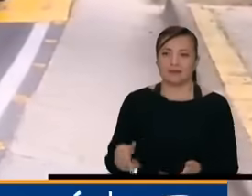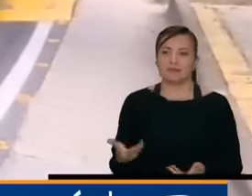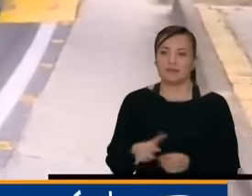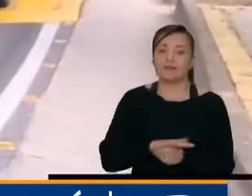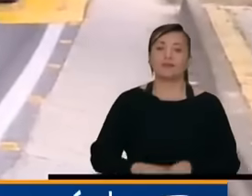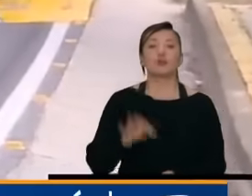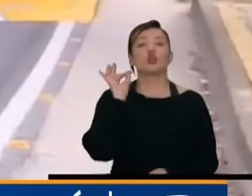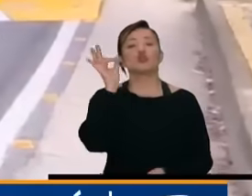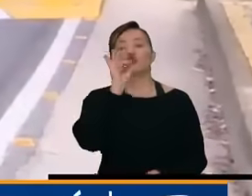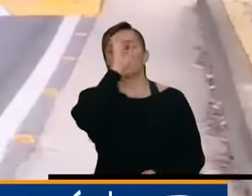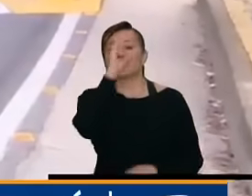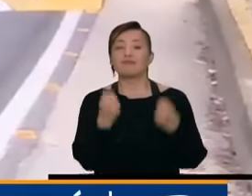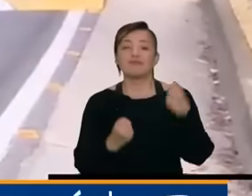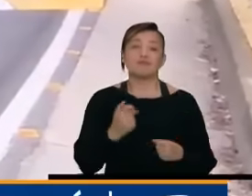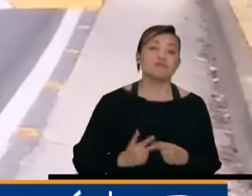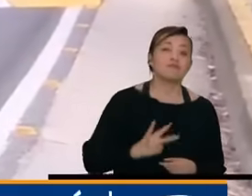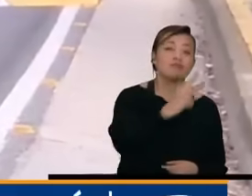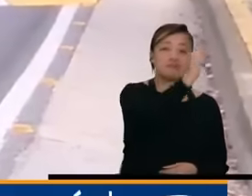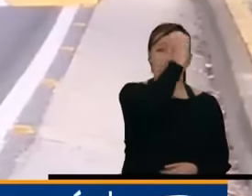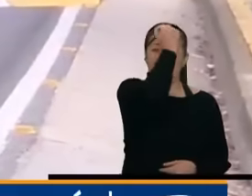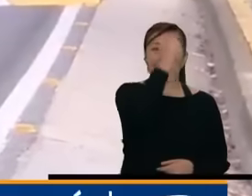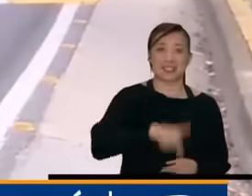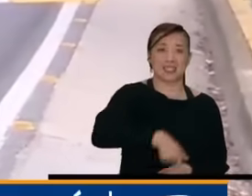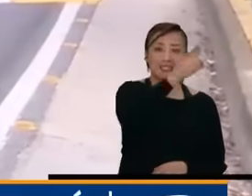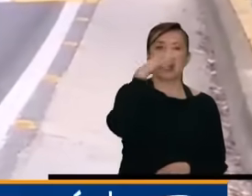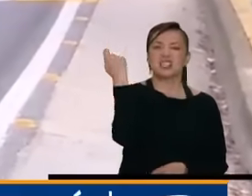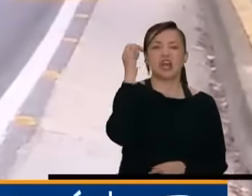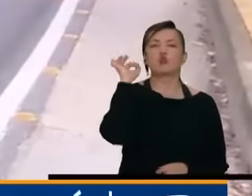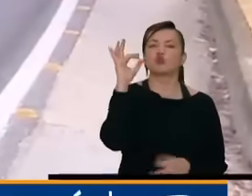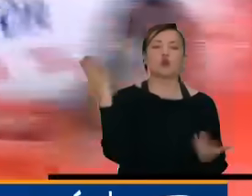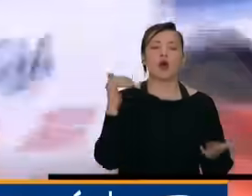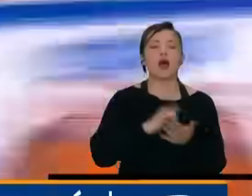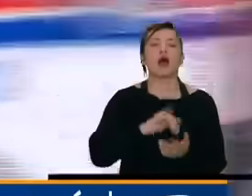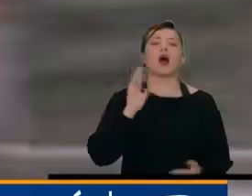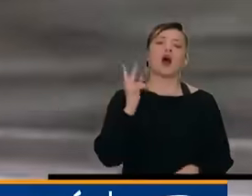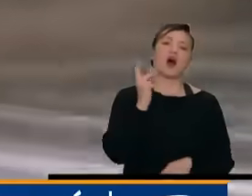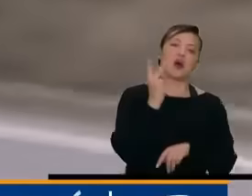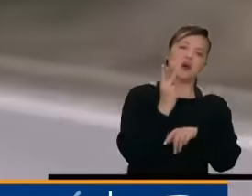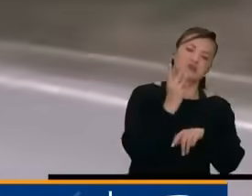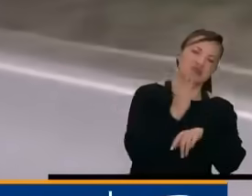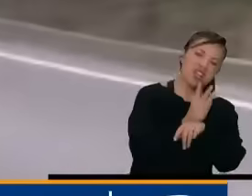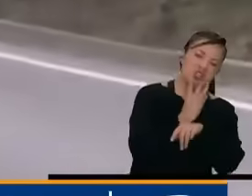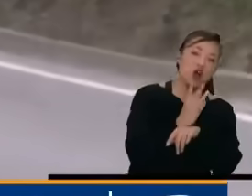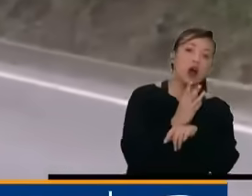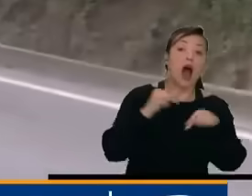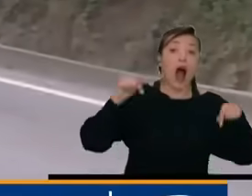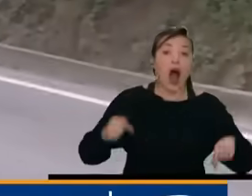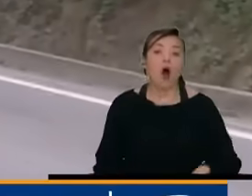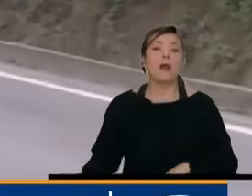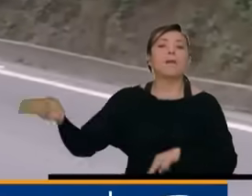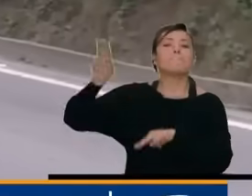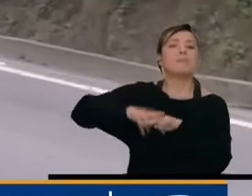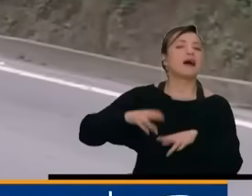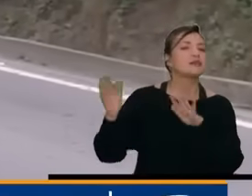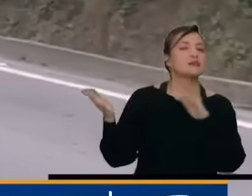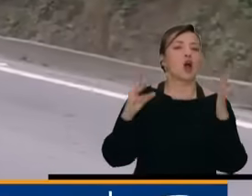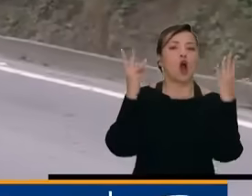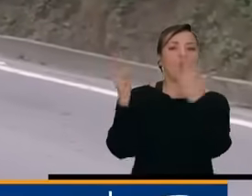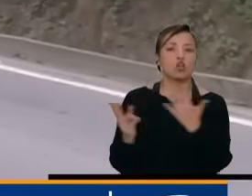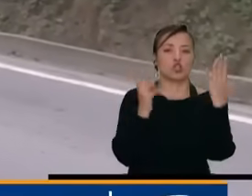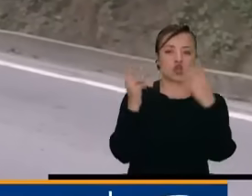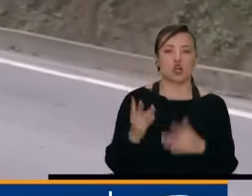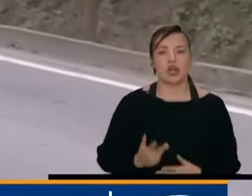un conductor tarda por la principal vía al llano unas 3 horas viajando. Hoy por esta ruta alterna su tiempo puede aumentar en más de